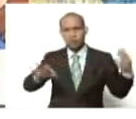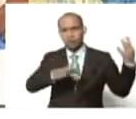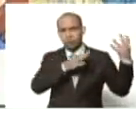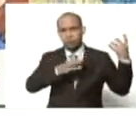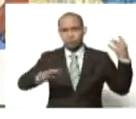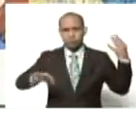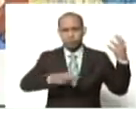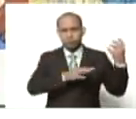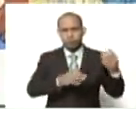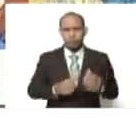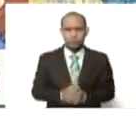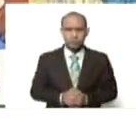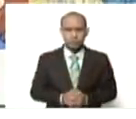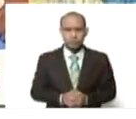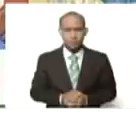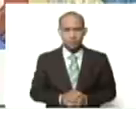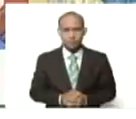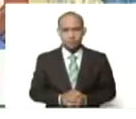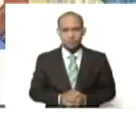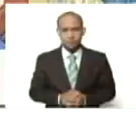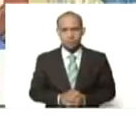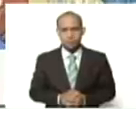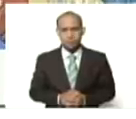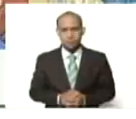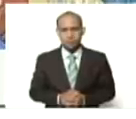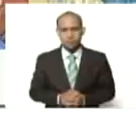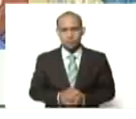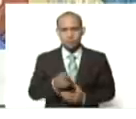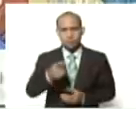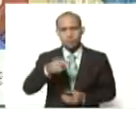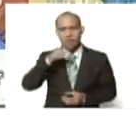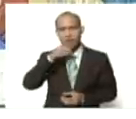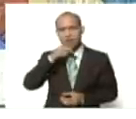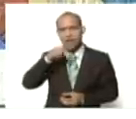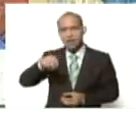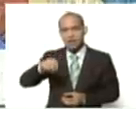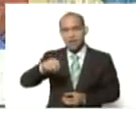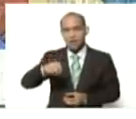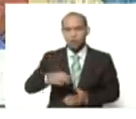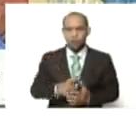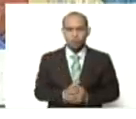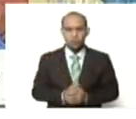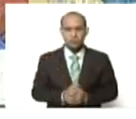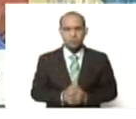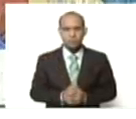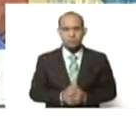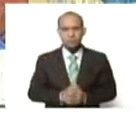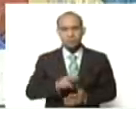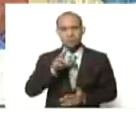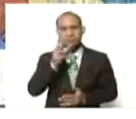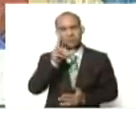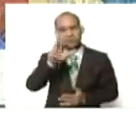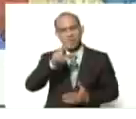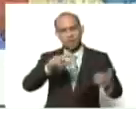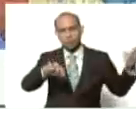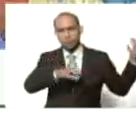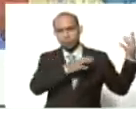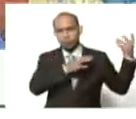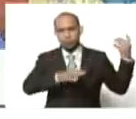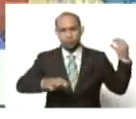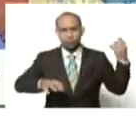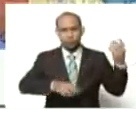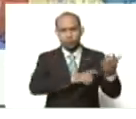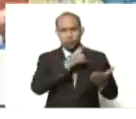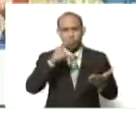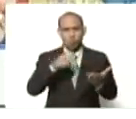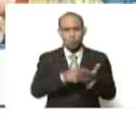en violín. Su querido nieto, el gallito. tres piezas en violín